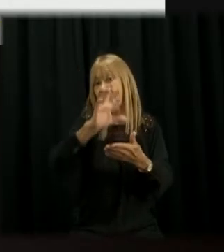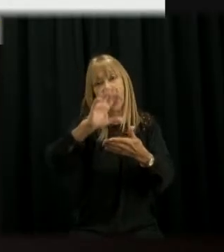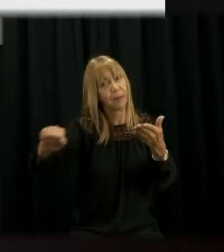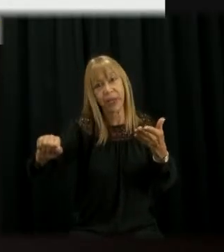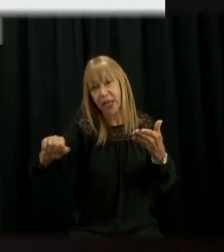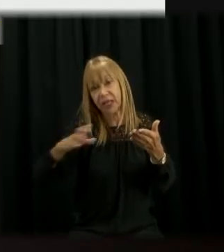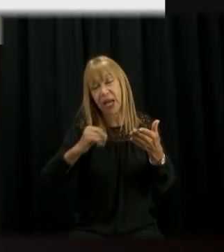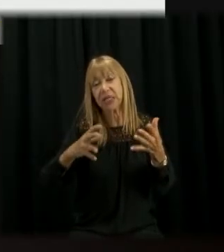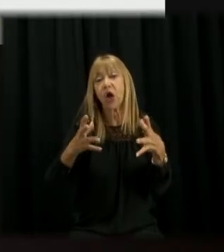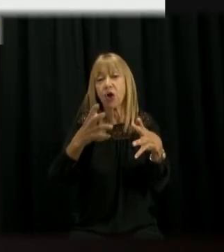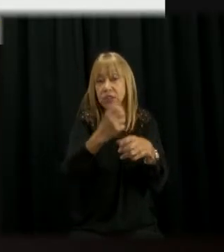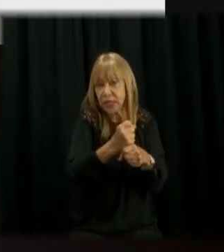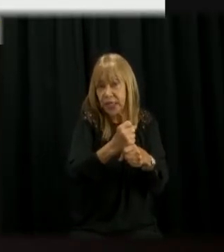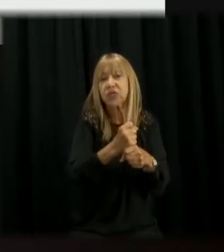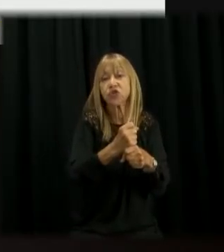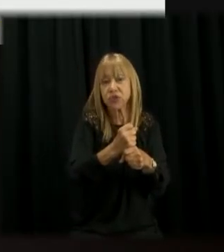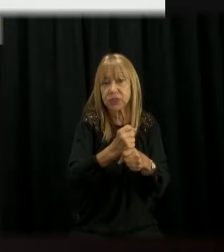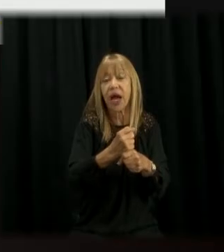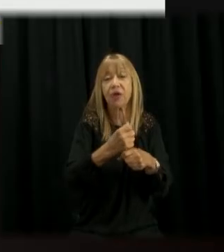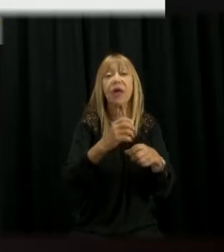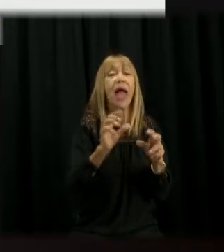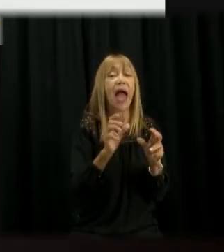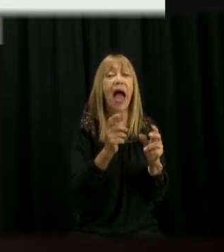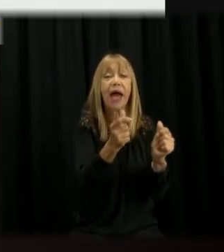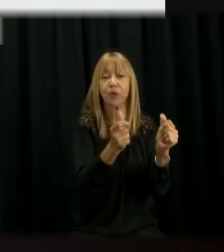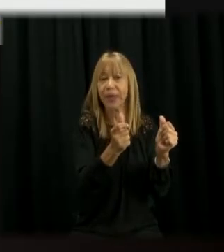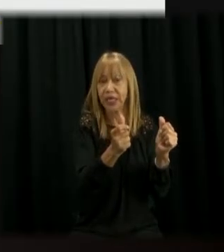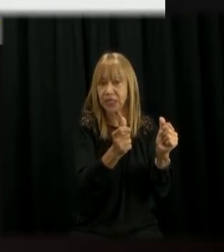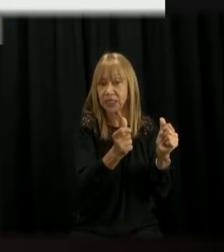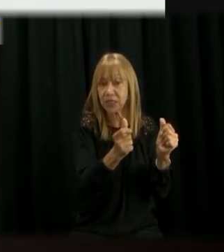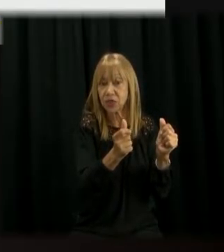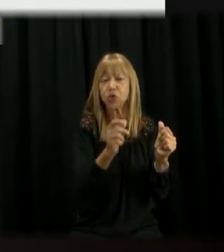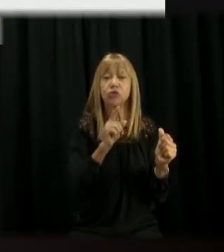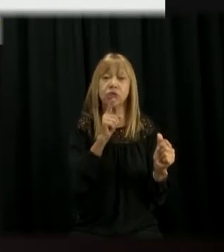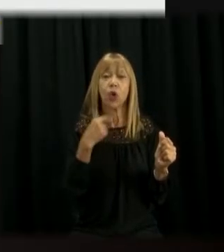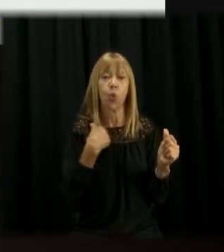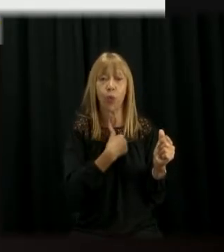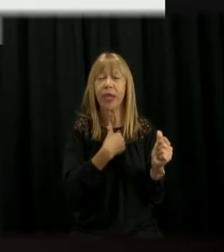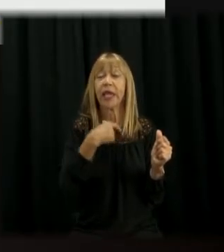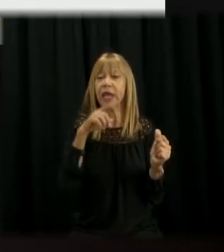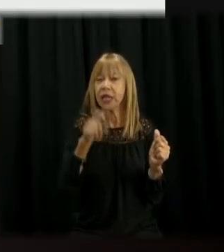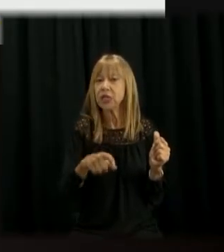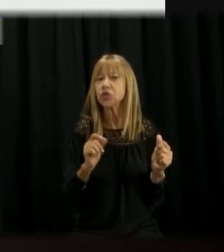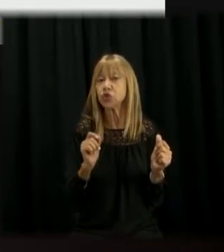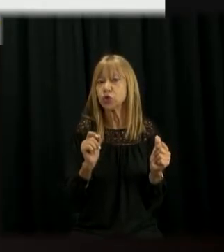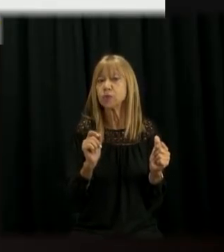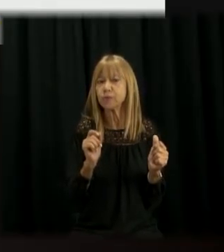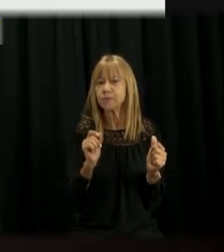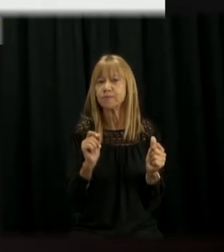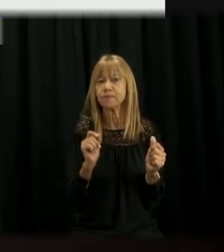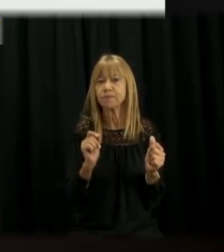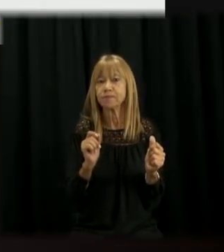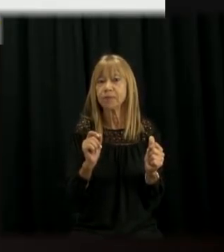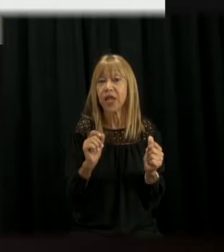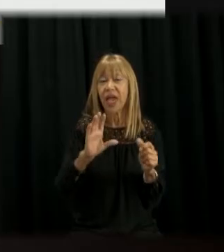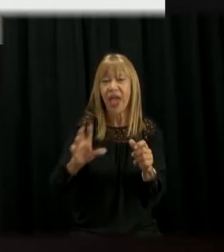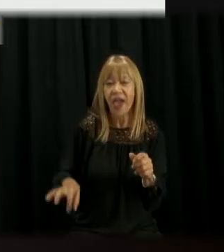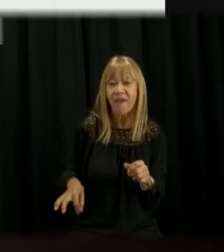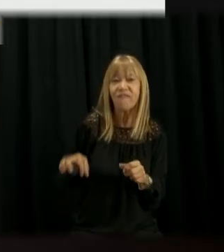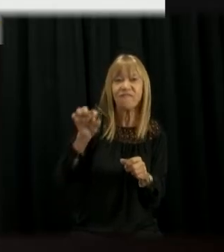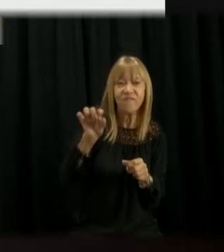y archivos de exceso se eliminarán y algunas funciones se automatizarán, serán automatizadas. Así